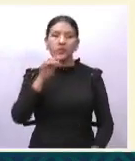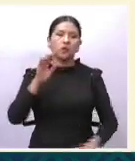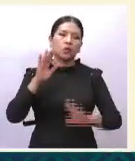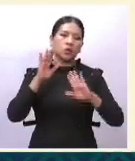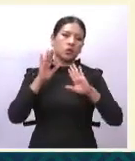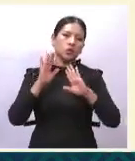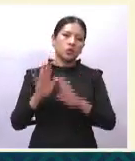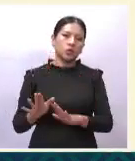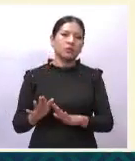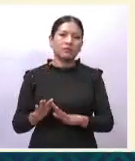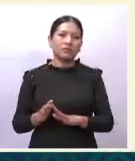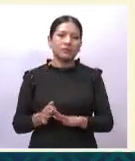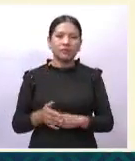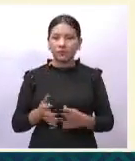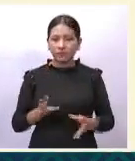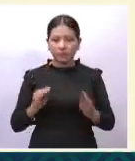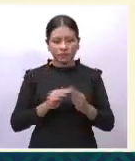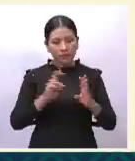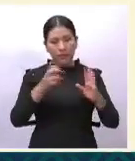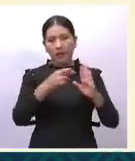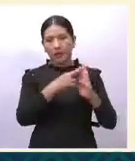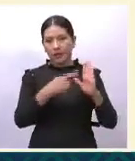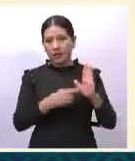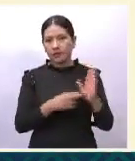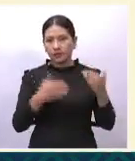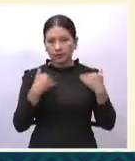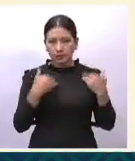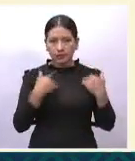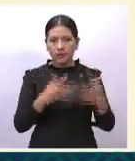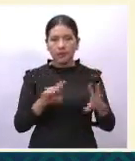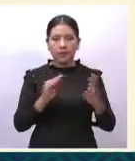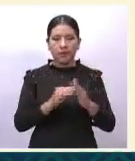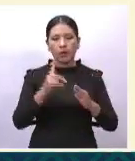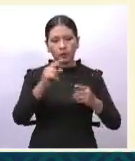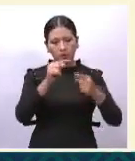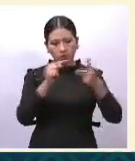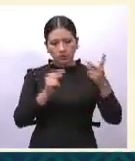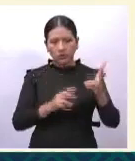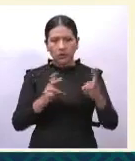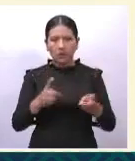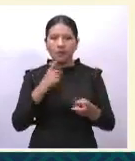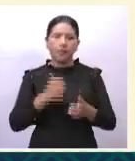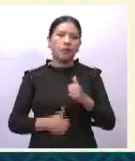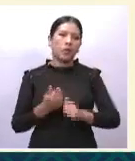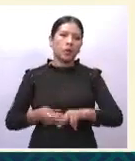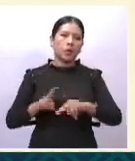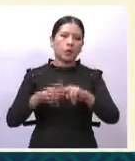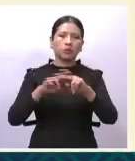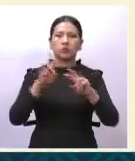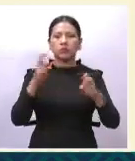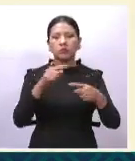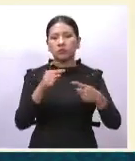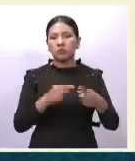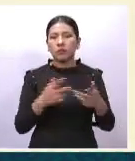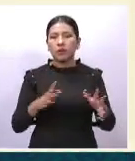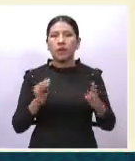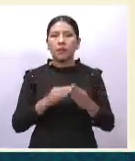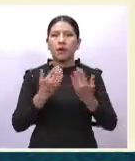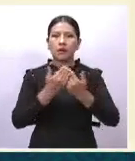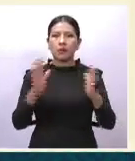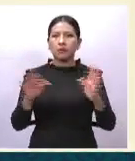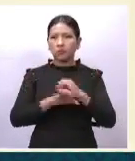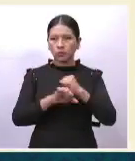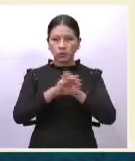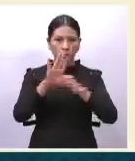pues? Porque hay una cláusula que ha generado todo este problema, ¿no? Que es la cláusula ahí en la convocatoria de